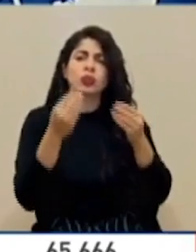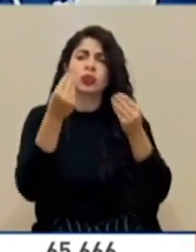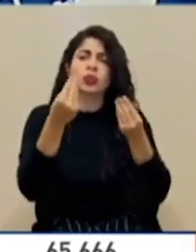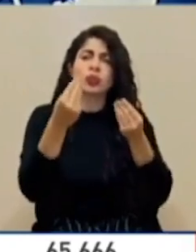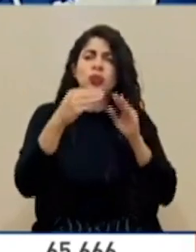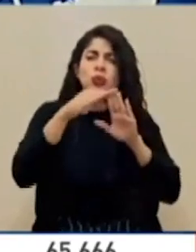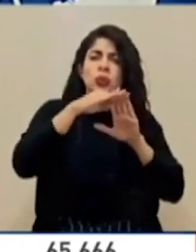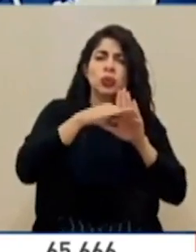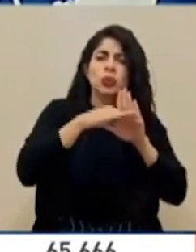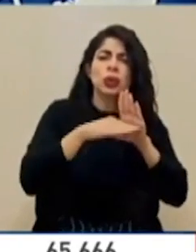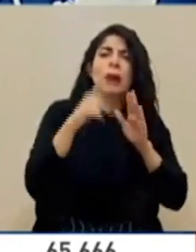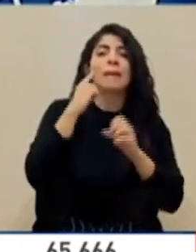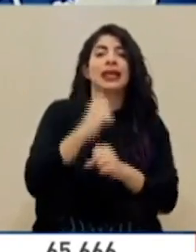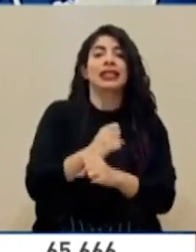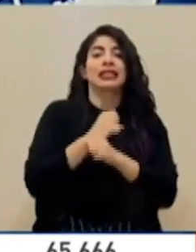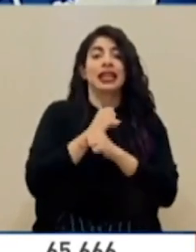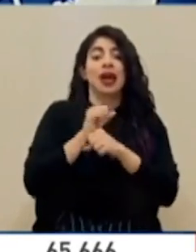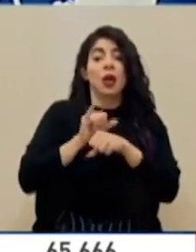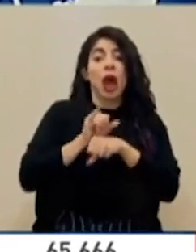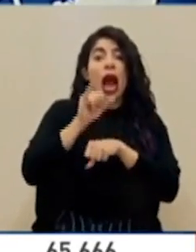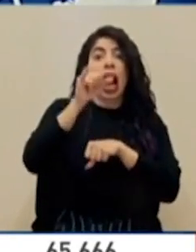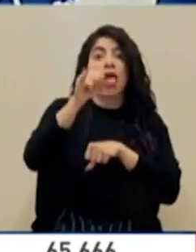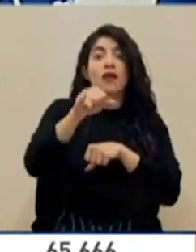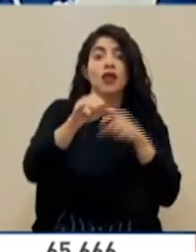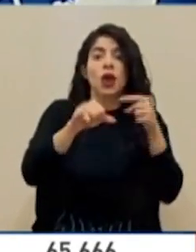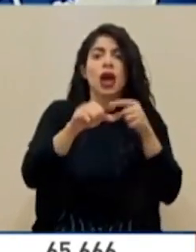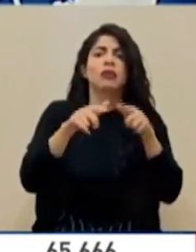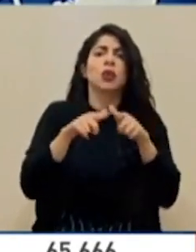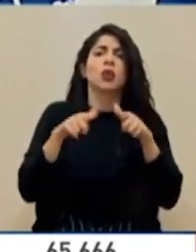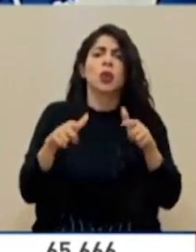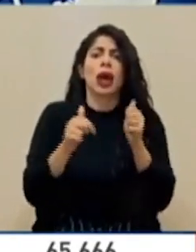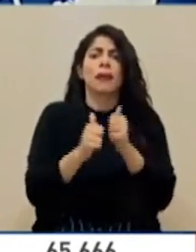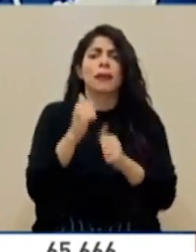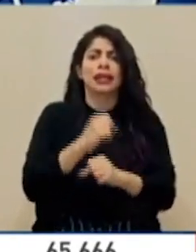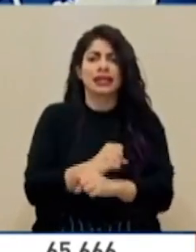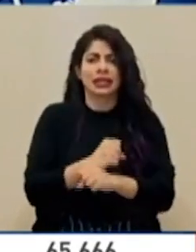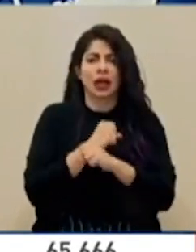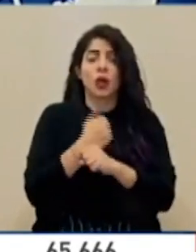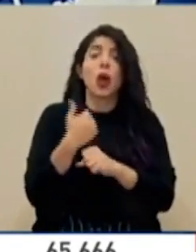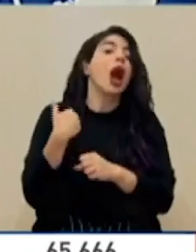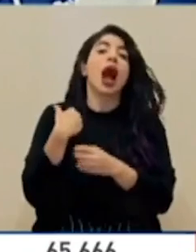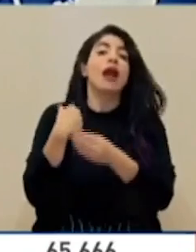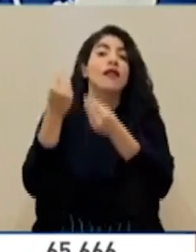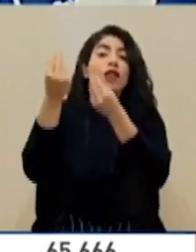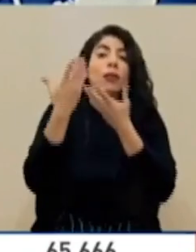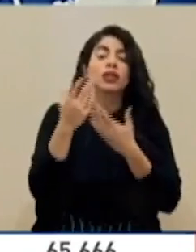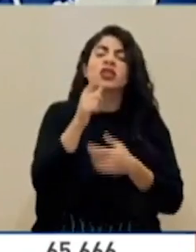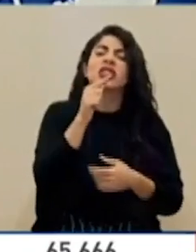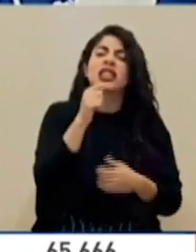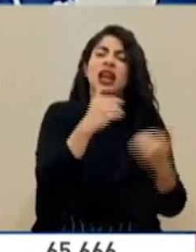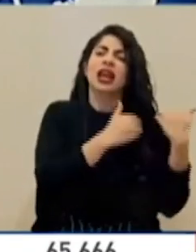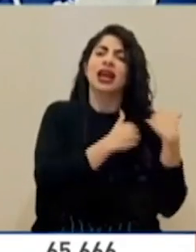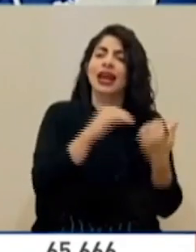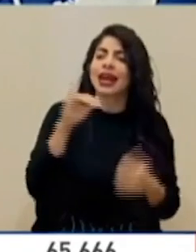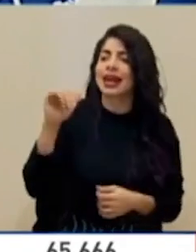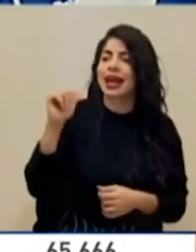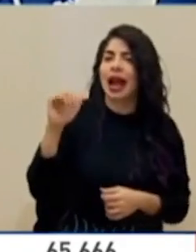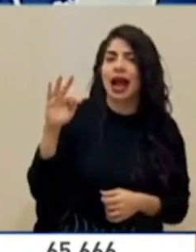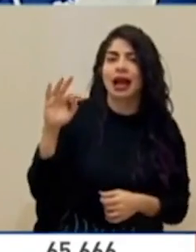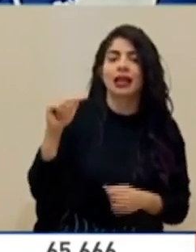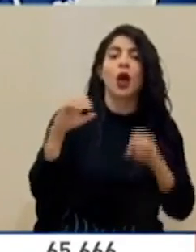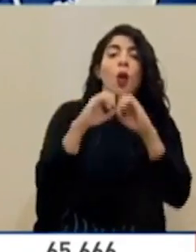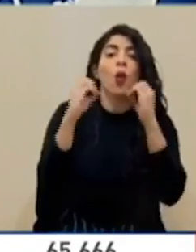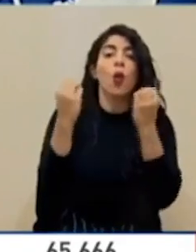para que los aviones sean hoy día uno de los lugares más seguros. Hay datos de IATA, ¿verdad? La